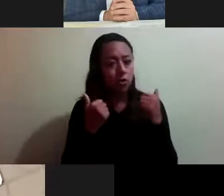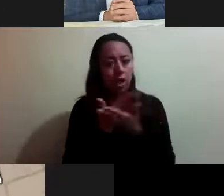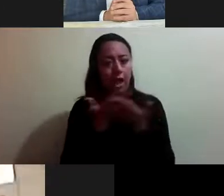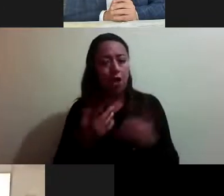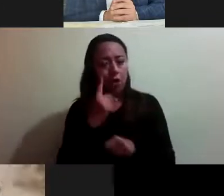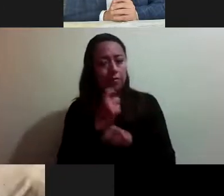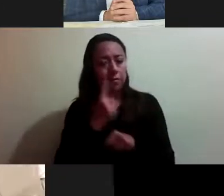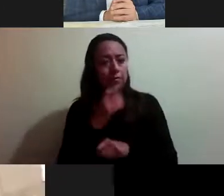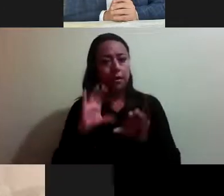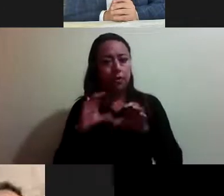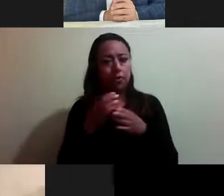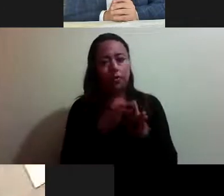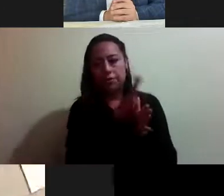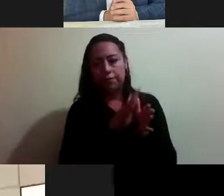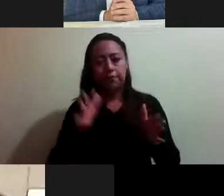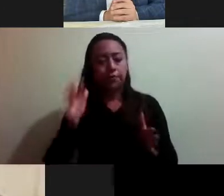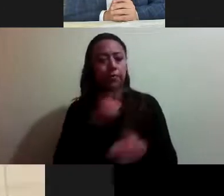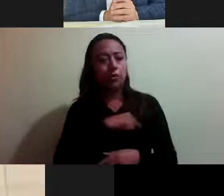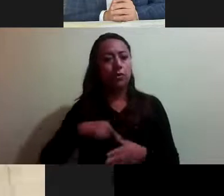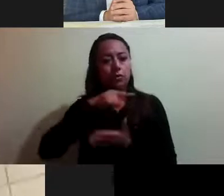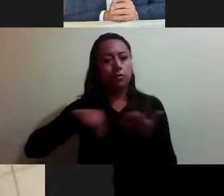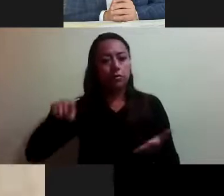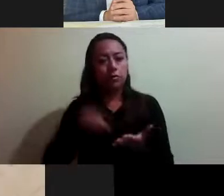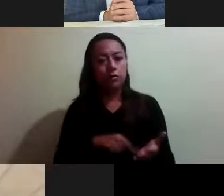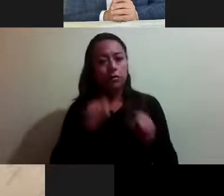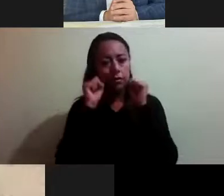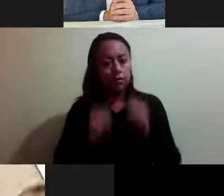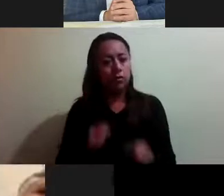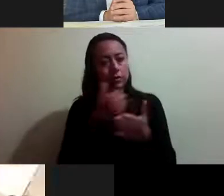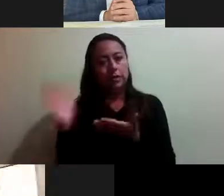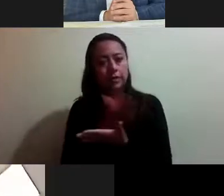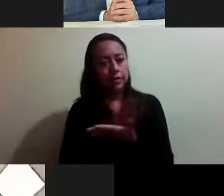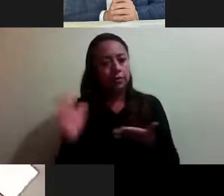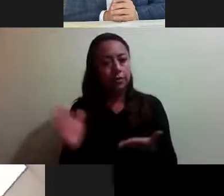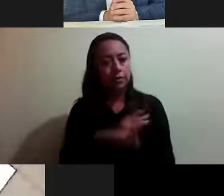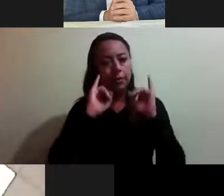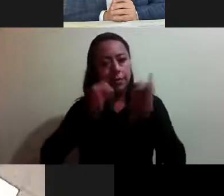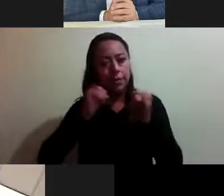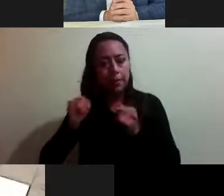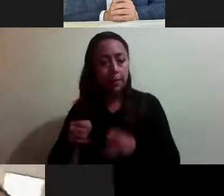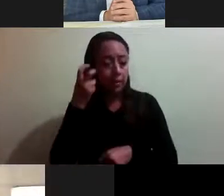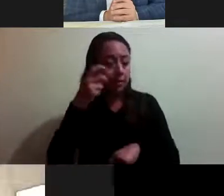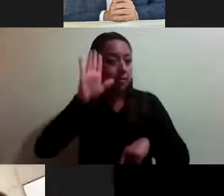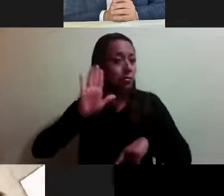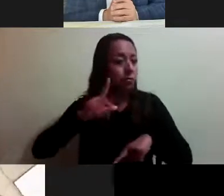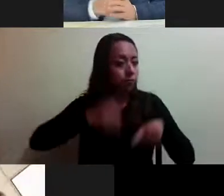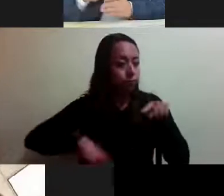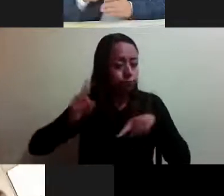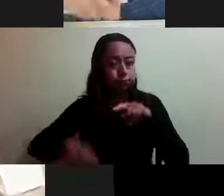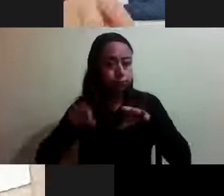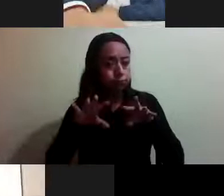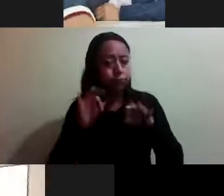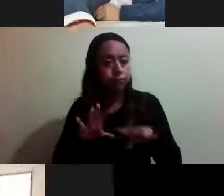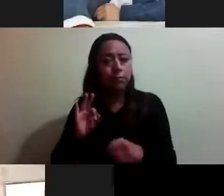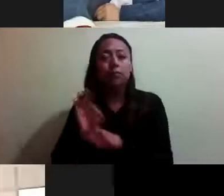Congreso, innovamos, cancelamos los seguros de separación individualizada, que aparentemente era una eliminación del costo y lo que hicimos fue dejar desprotegidos